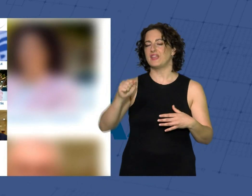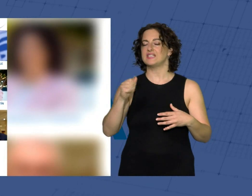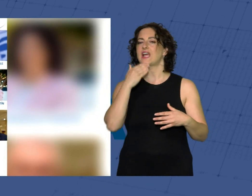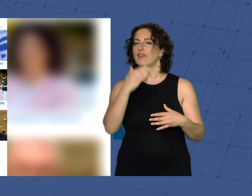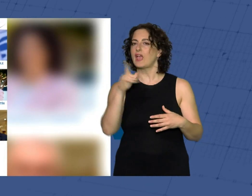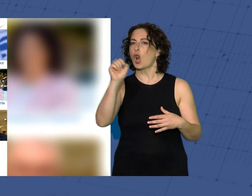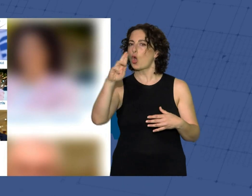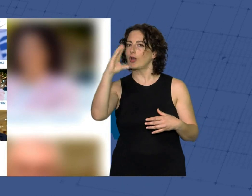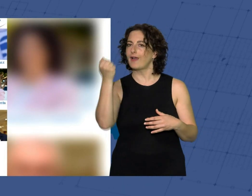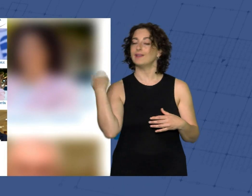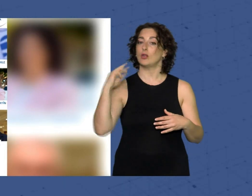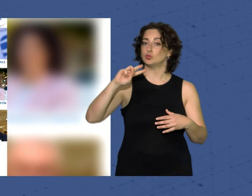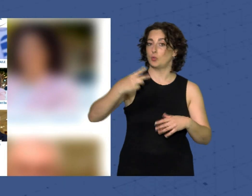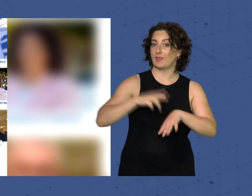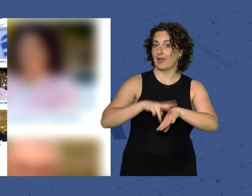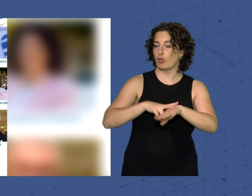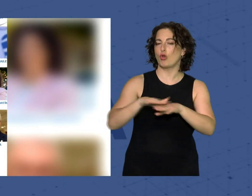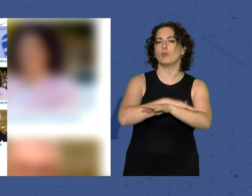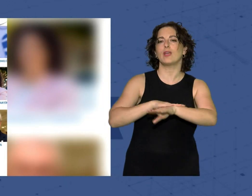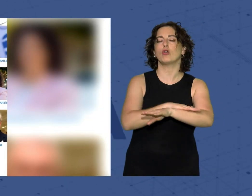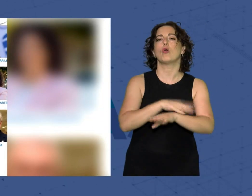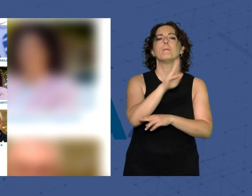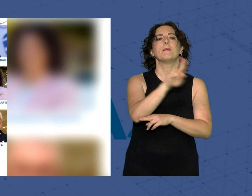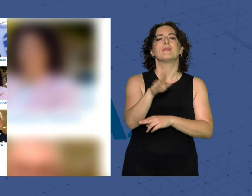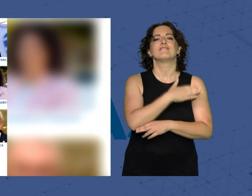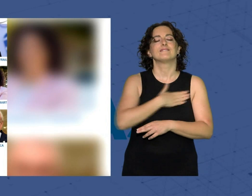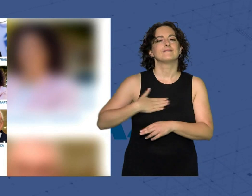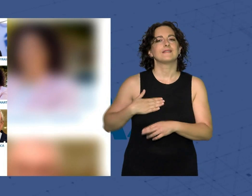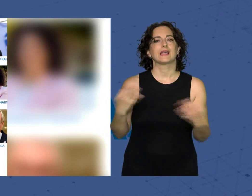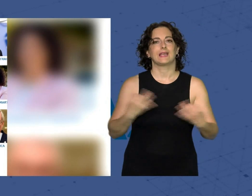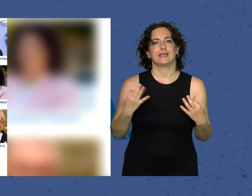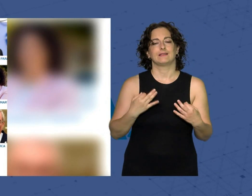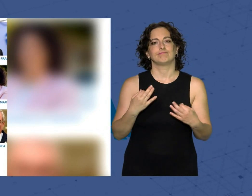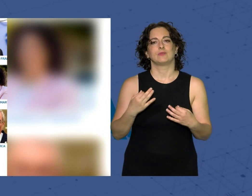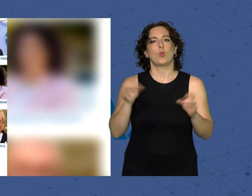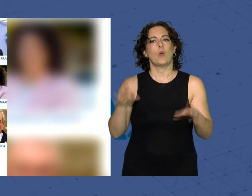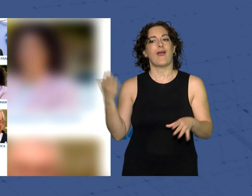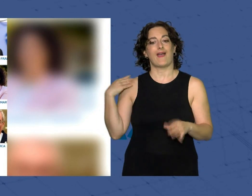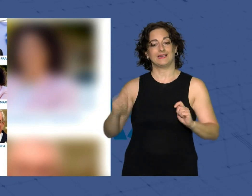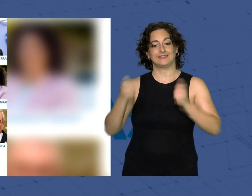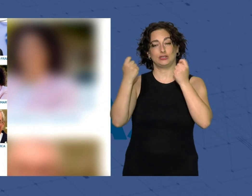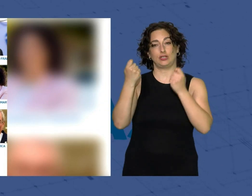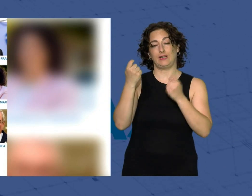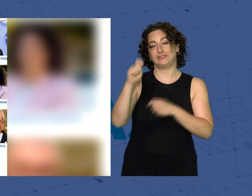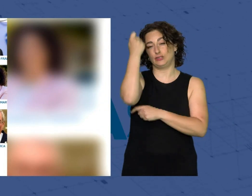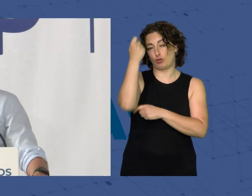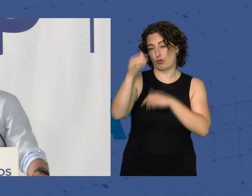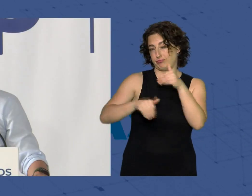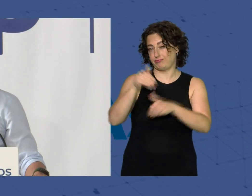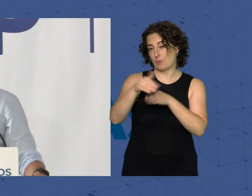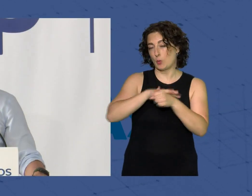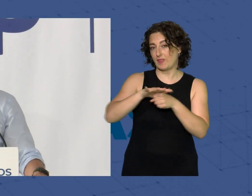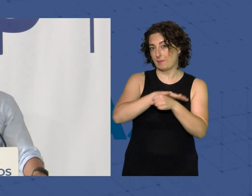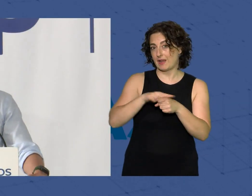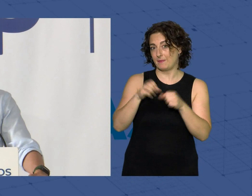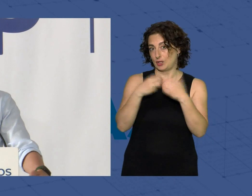el que fuera subdelegado del Gobierno. Los populares quieren, al menos, repetir el éxito de las municipales del 28M. Vamos